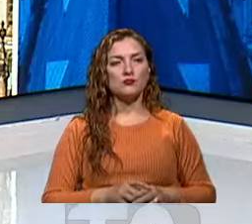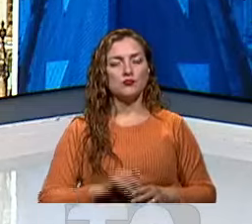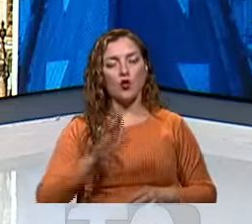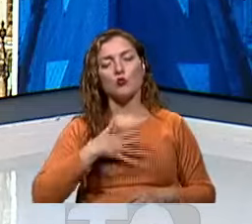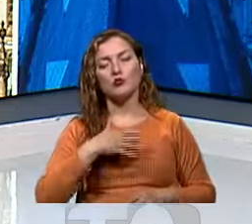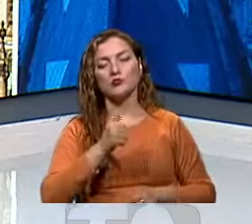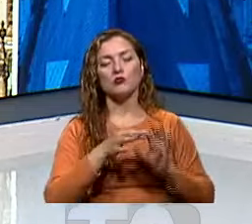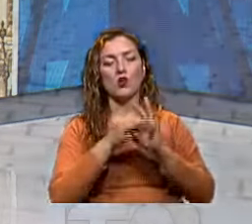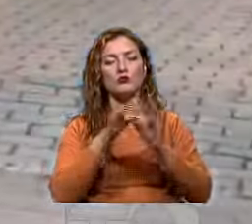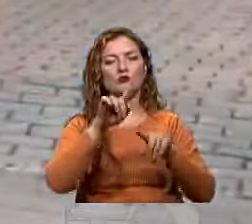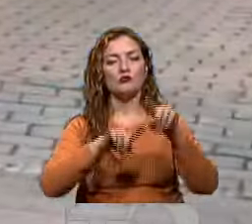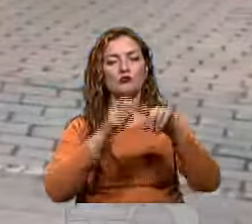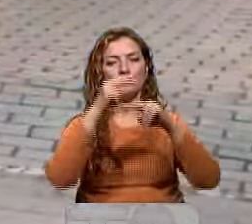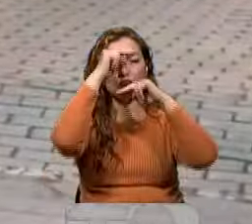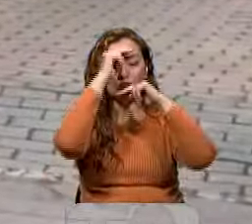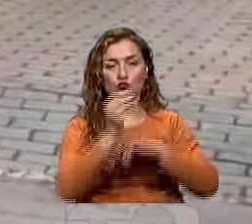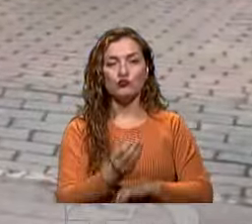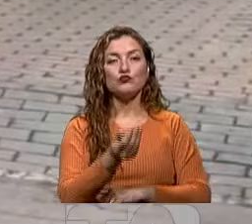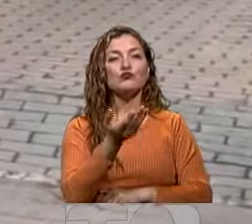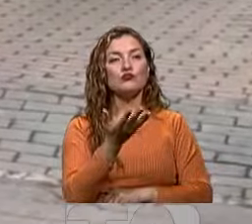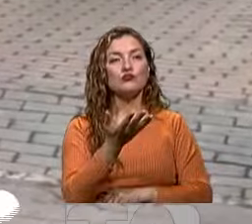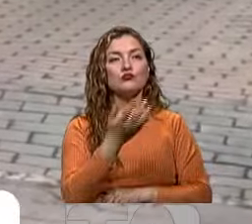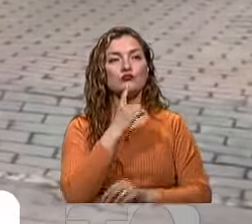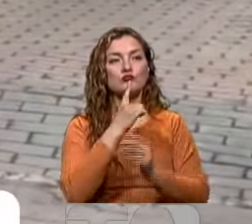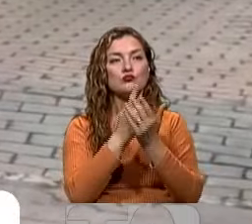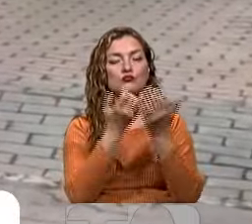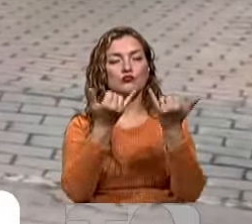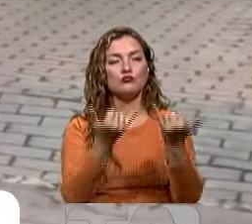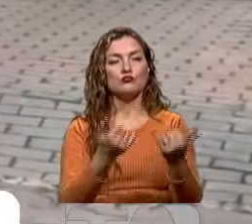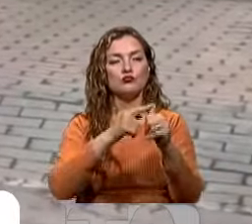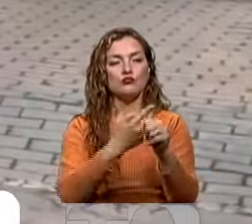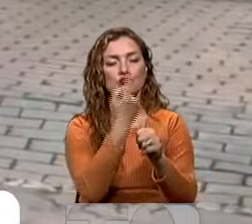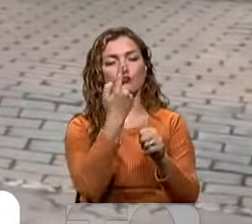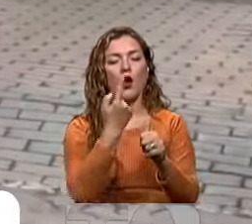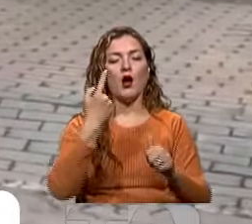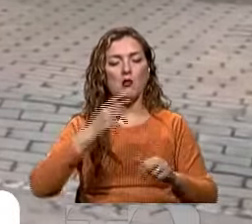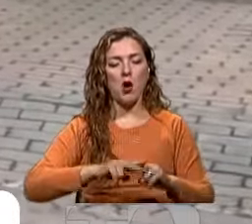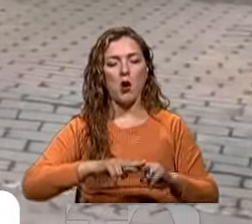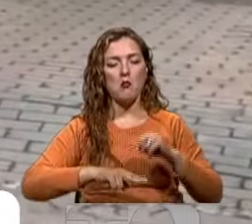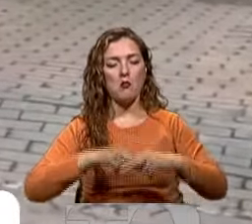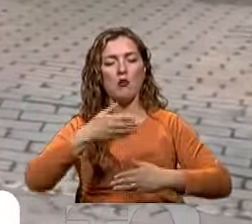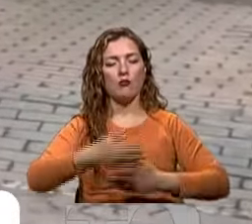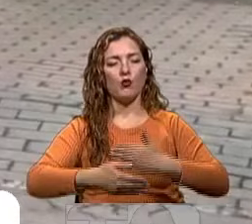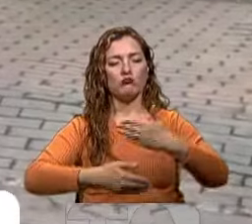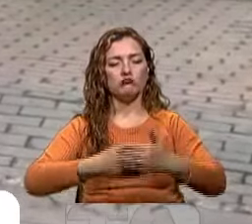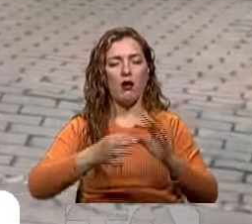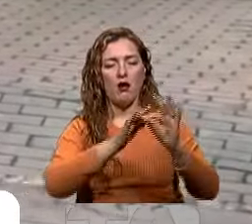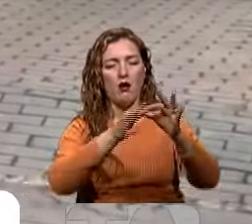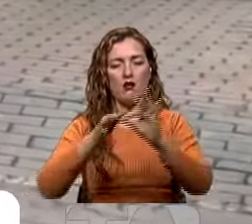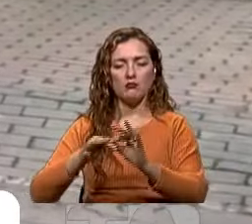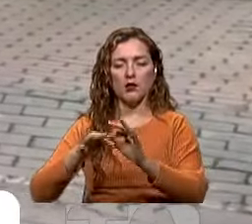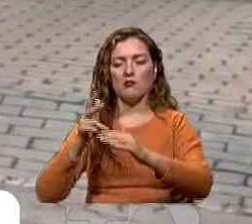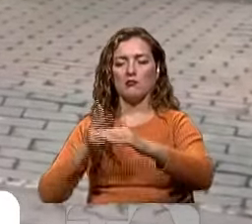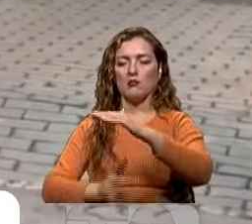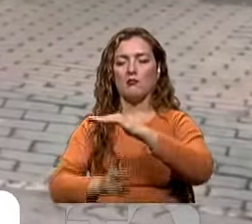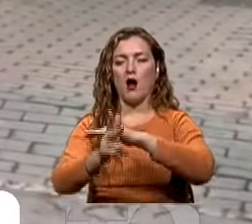Hola, ¿qué tal, compañeras, amigos televidentes? Muy buenos días. Es así, como parte de esta primera fase de la rehabilitación de los parqueaderos